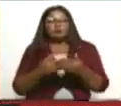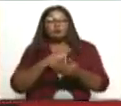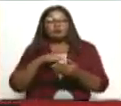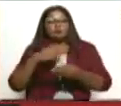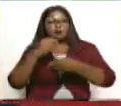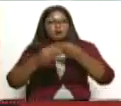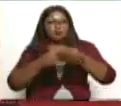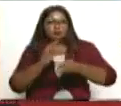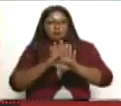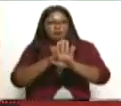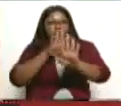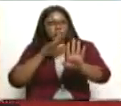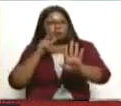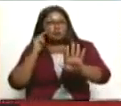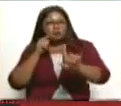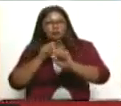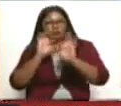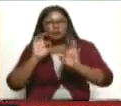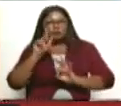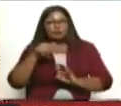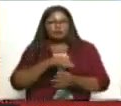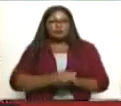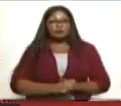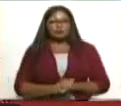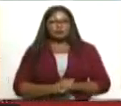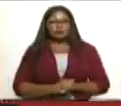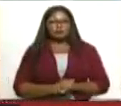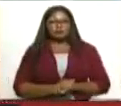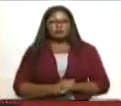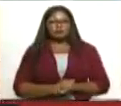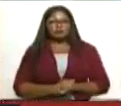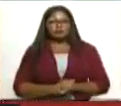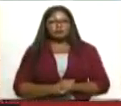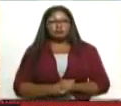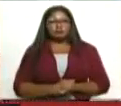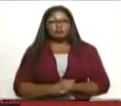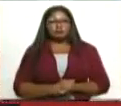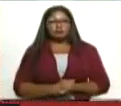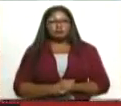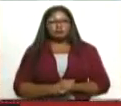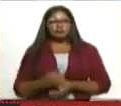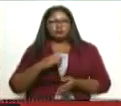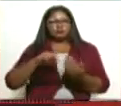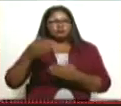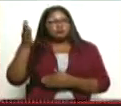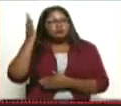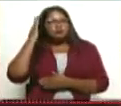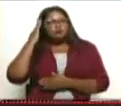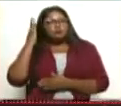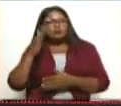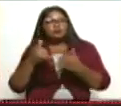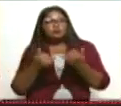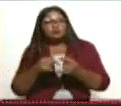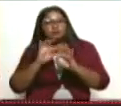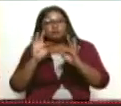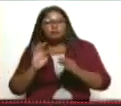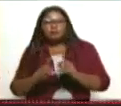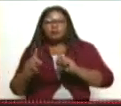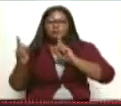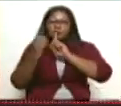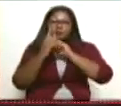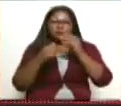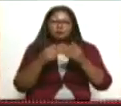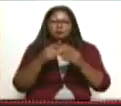en el mayor breve plazo posible. Sabemos que se enfrenta